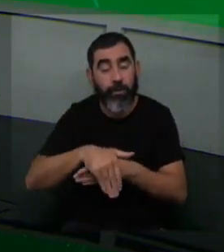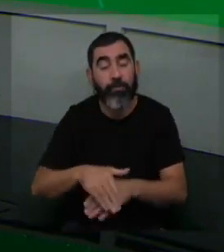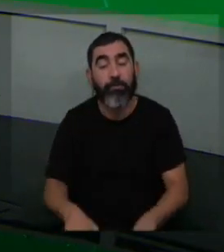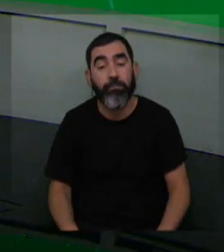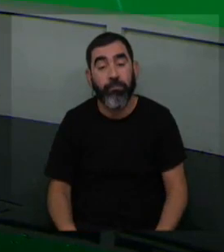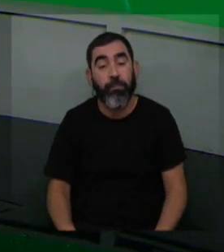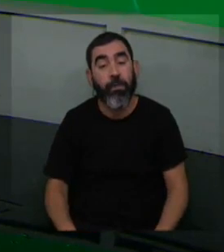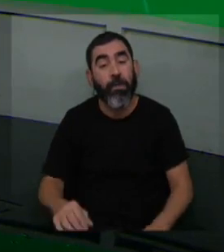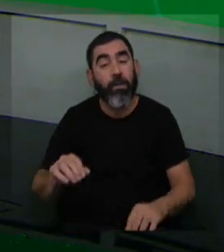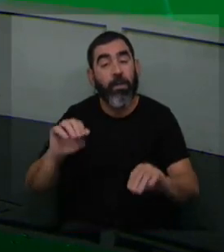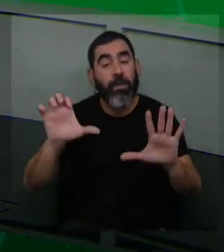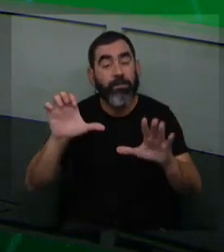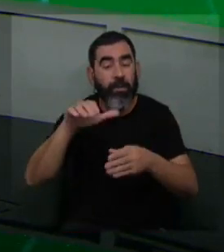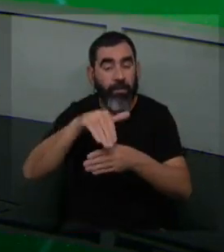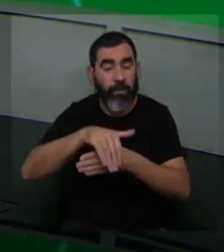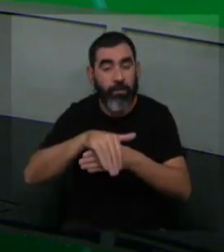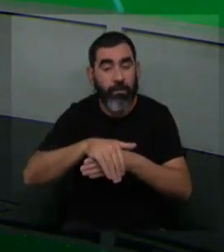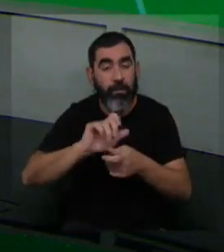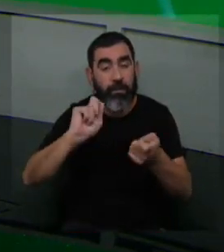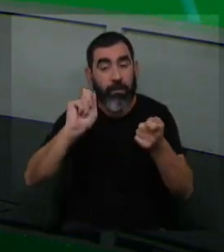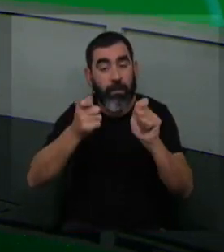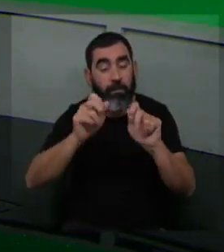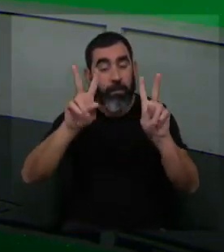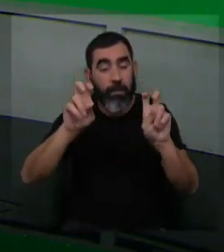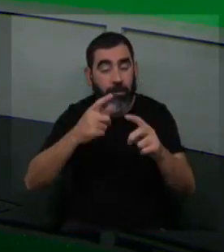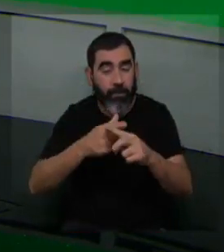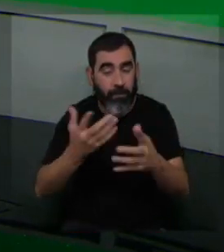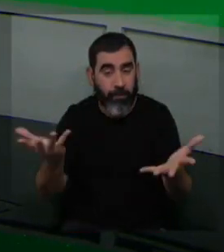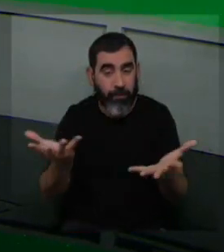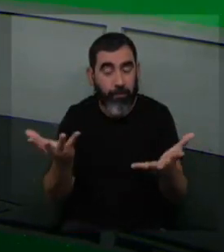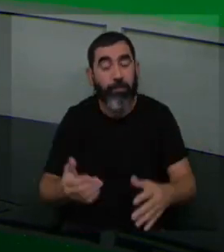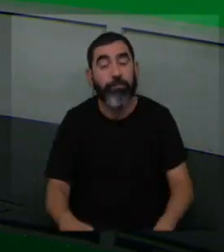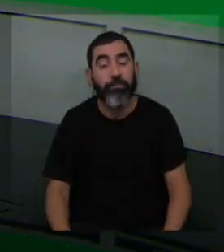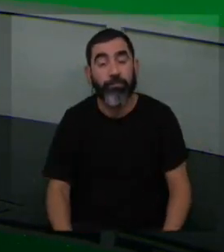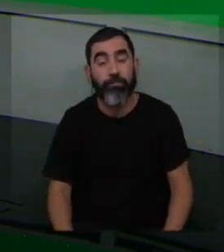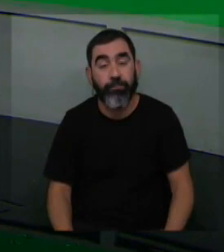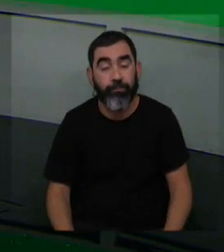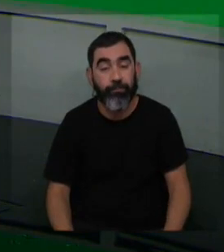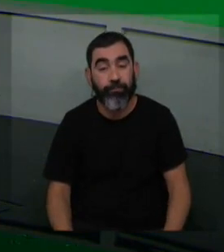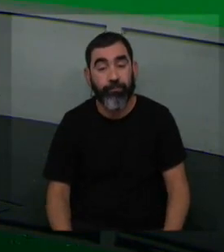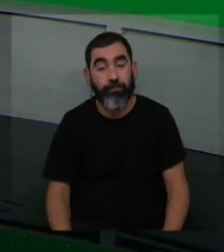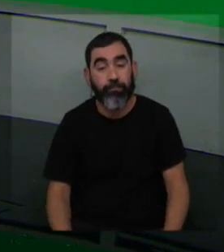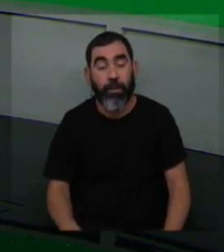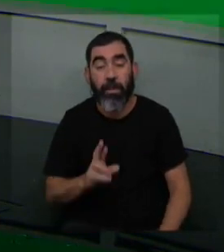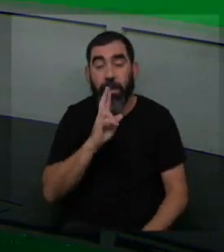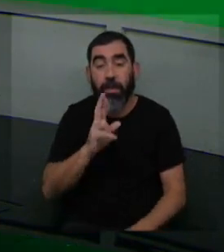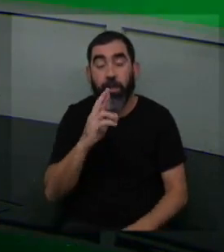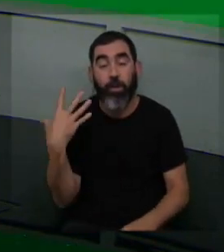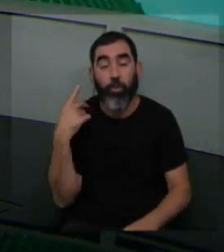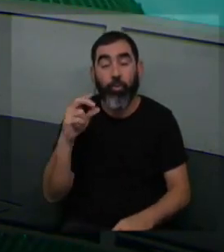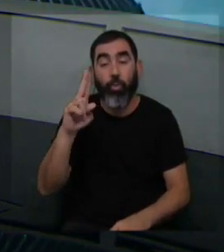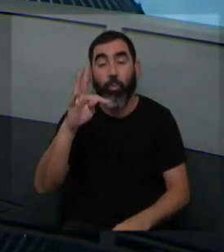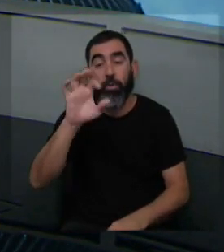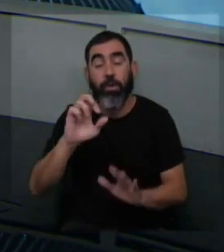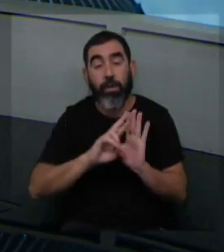las 18 horas. Vamos a cambiar por ahora de tema, vamos a ir con otros asuntos porque renunció el director de UTE